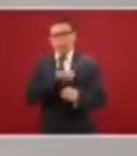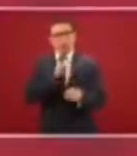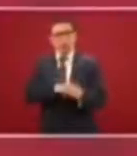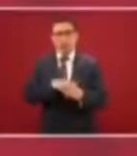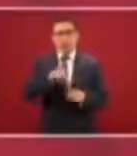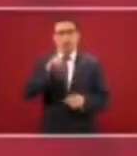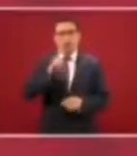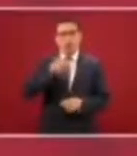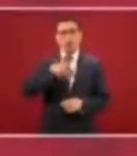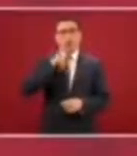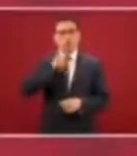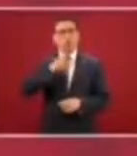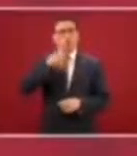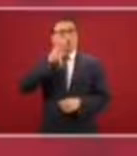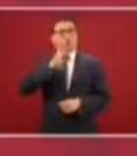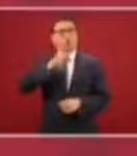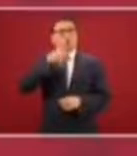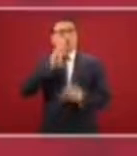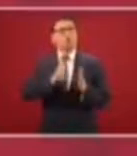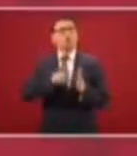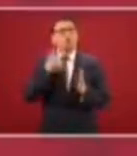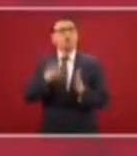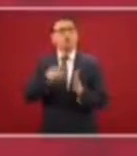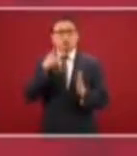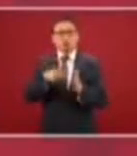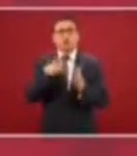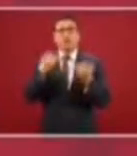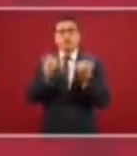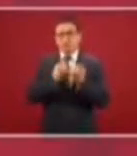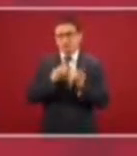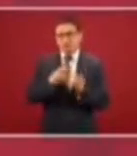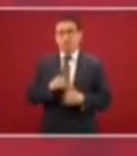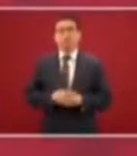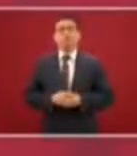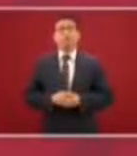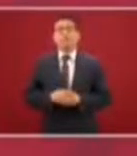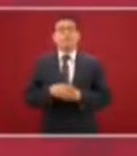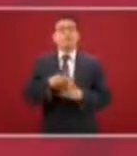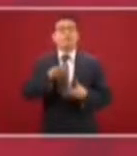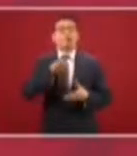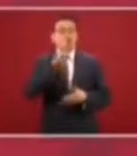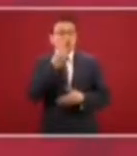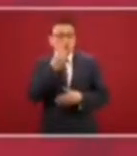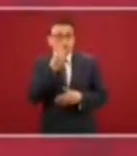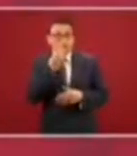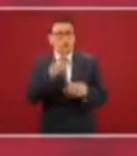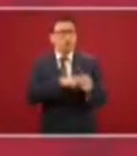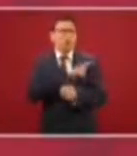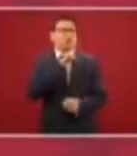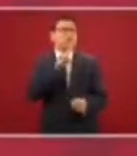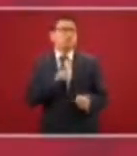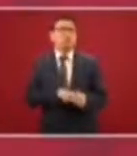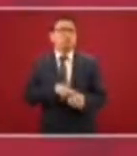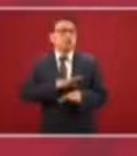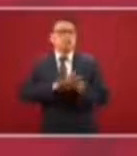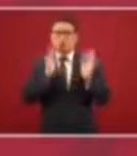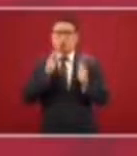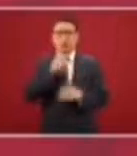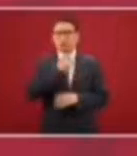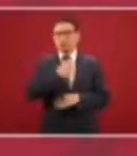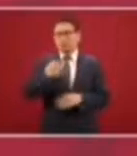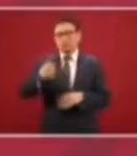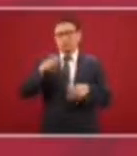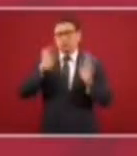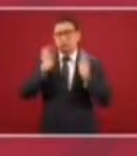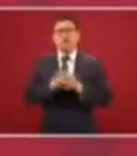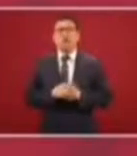manera profusa. Hay que estar bebiendo agua y mantenerse hidratados. La alimentación puede ser normal, cualquiera que ésta sea,